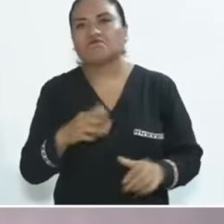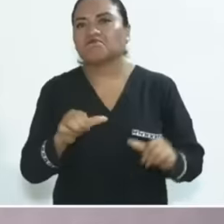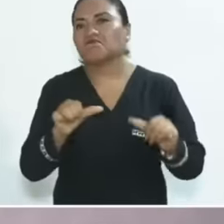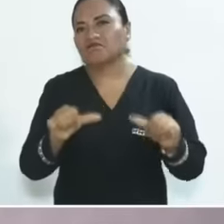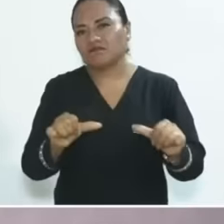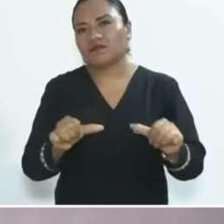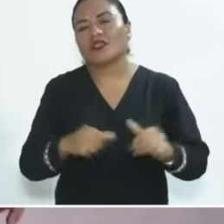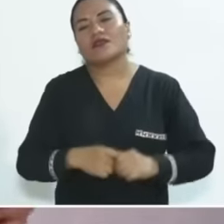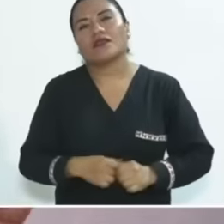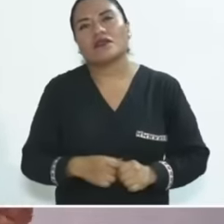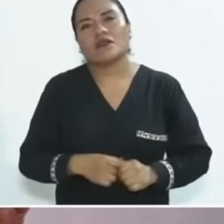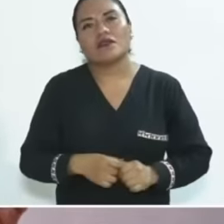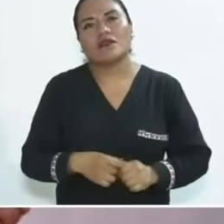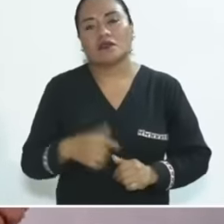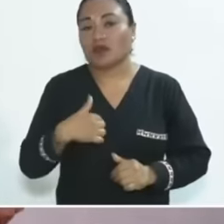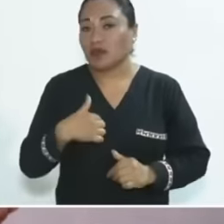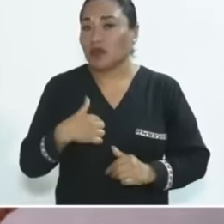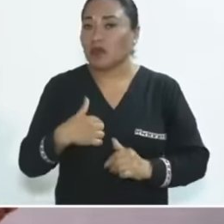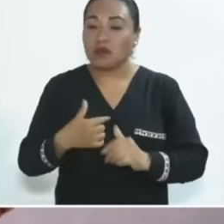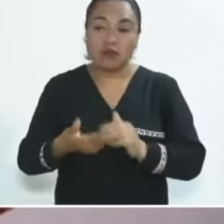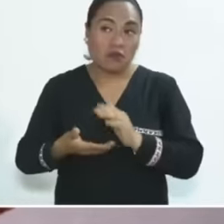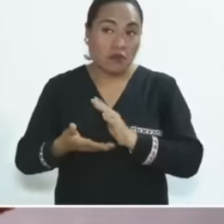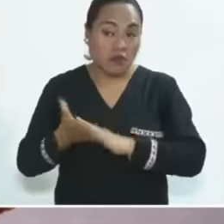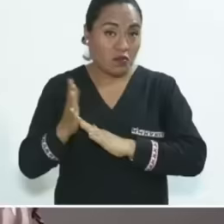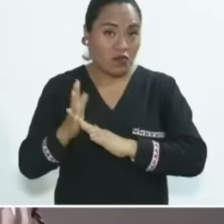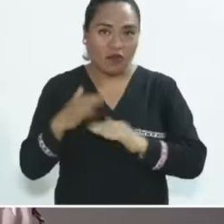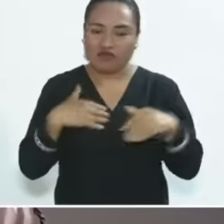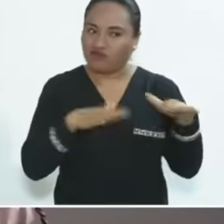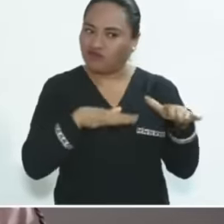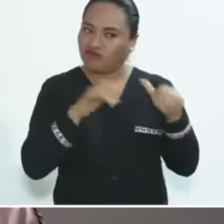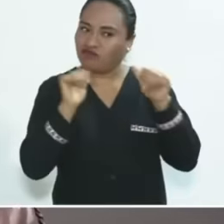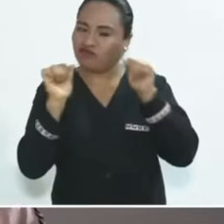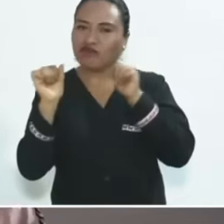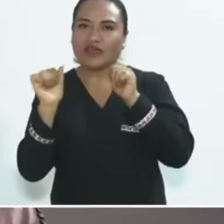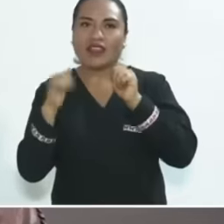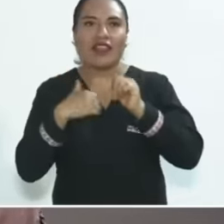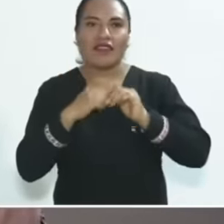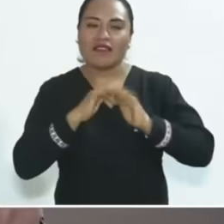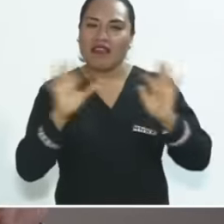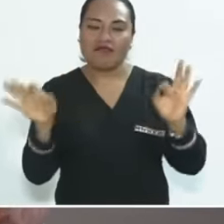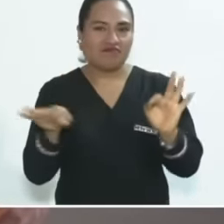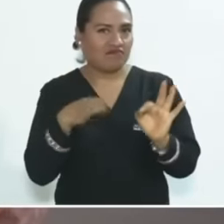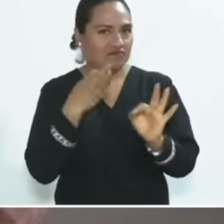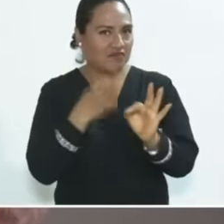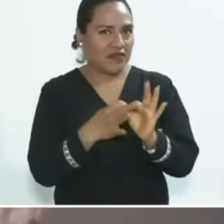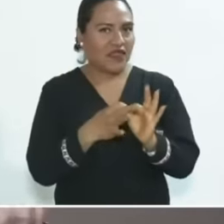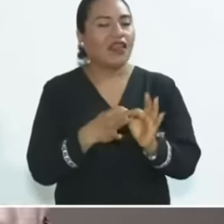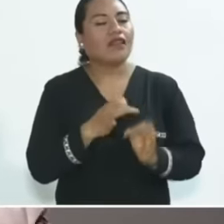a retirar bastante feliz, muy feliz,